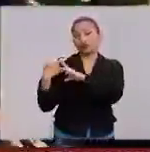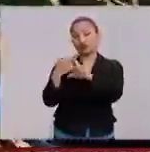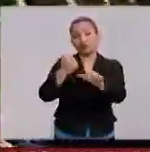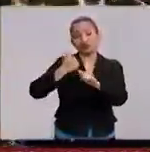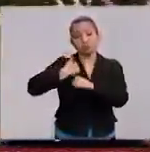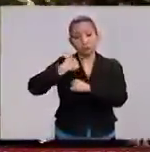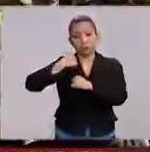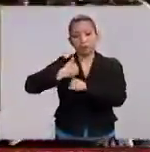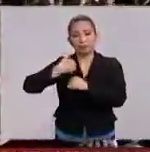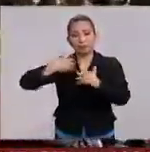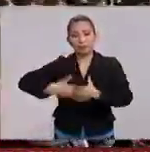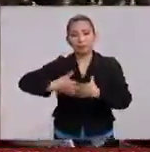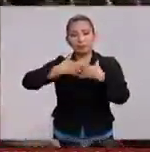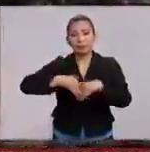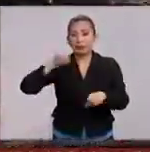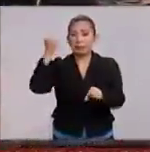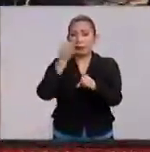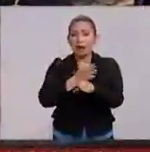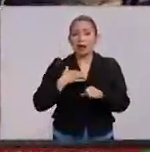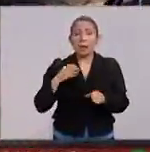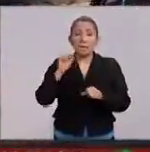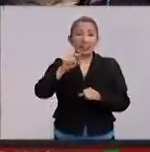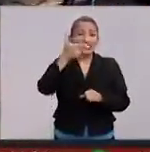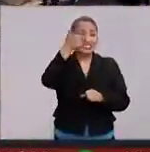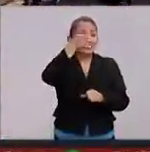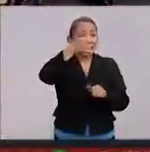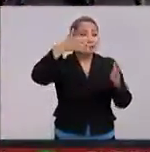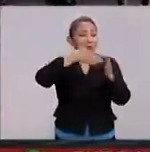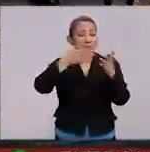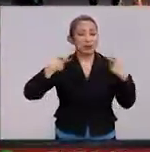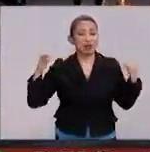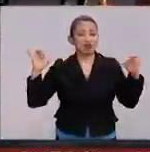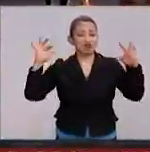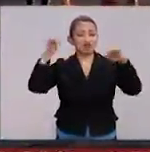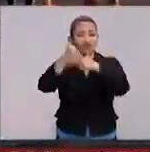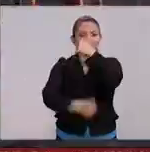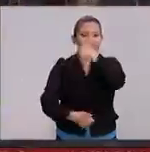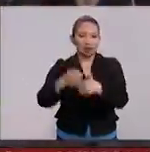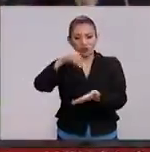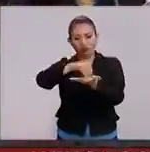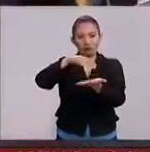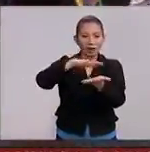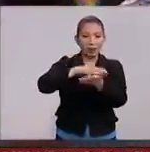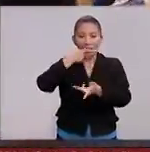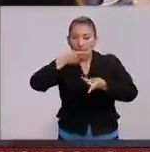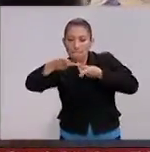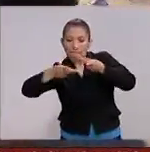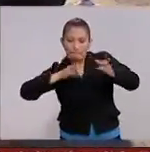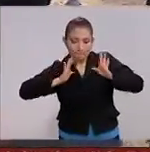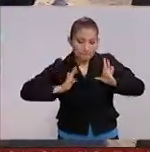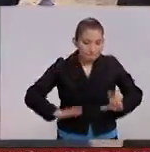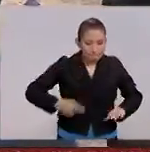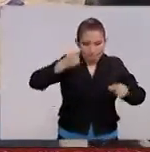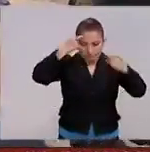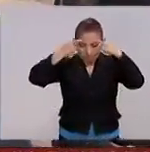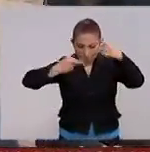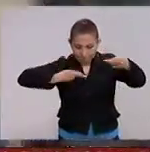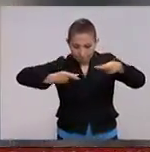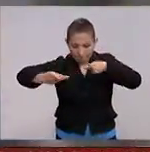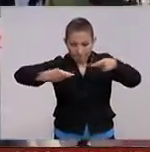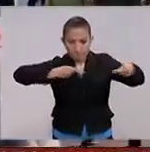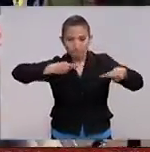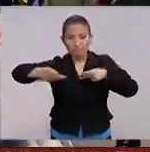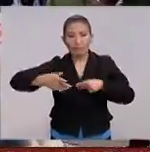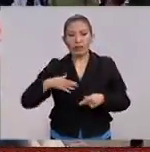militar desde temprano más de 26 mil corredores se dieron cita en el lugar para prepararse física y mentalmente